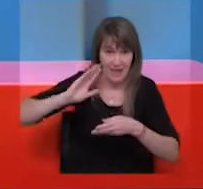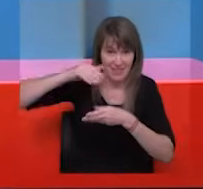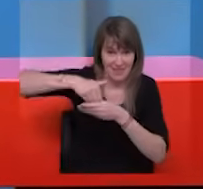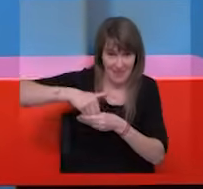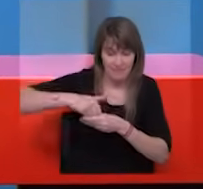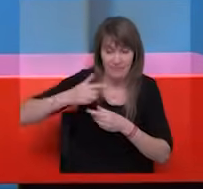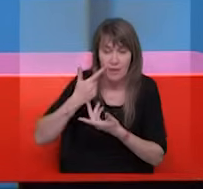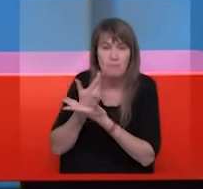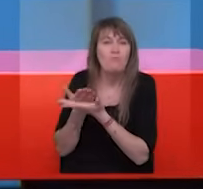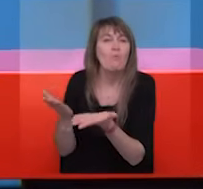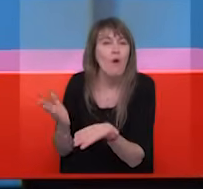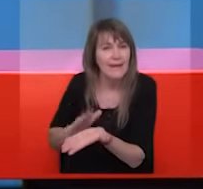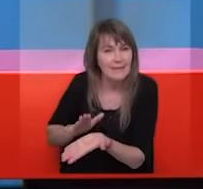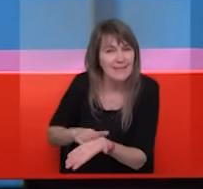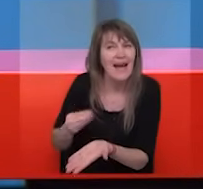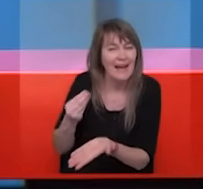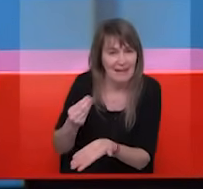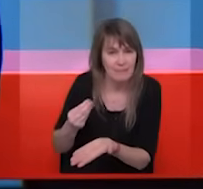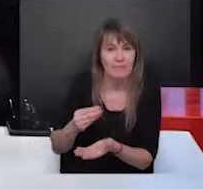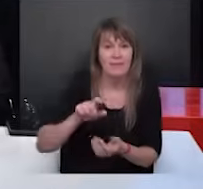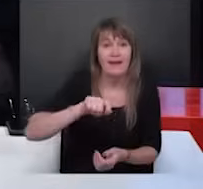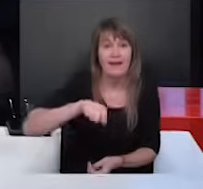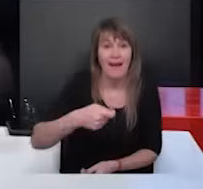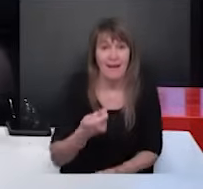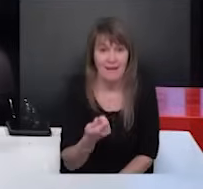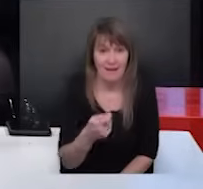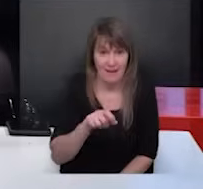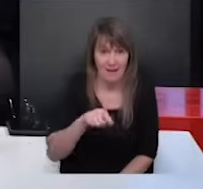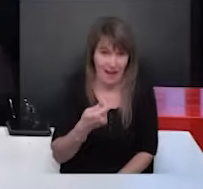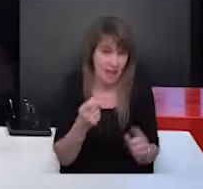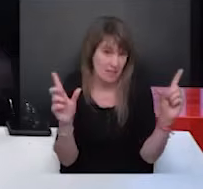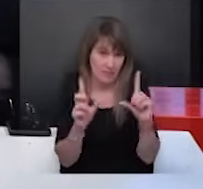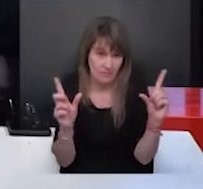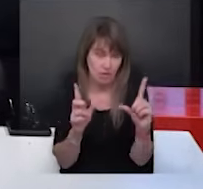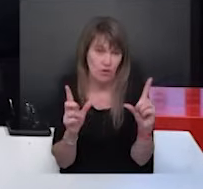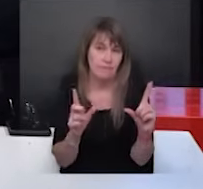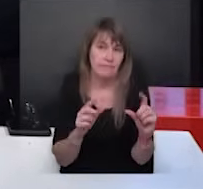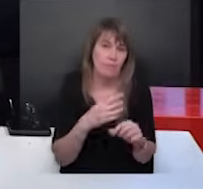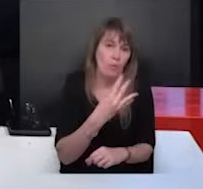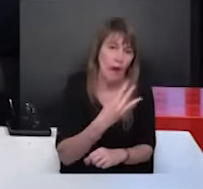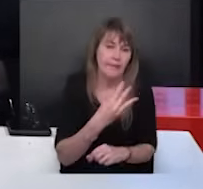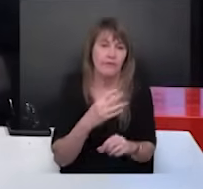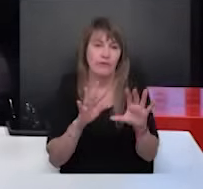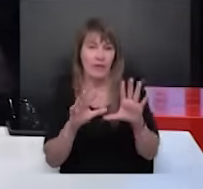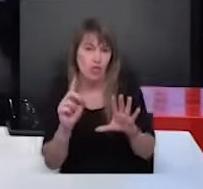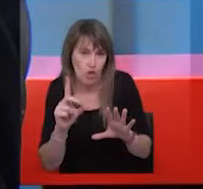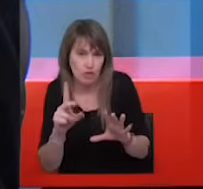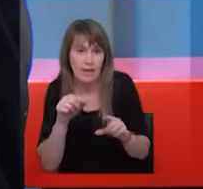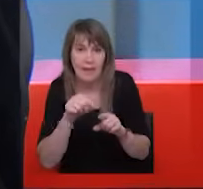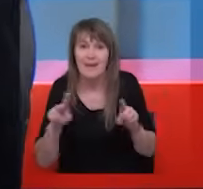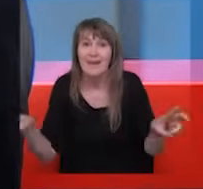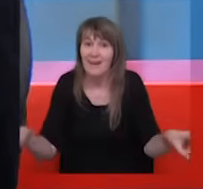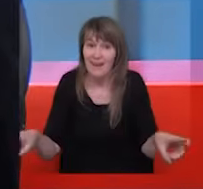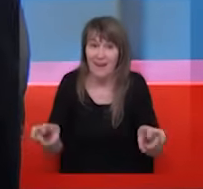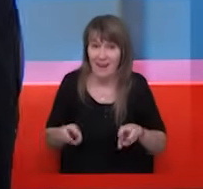que los los canales de de señal abierta recaudan en